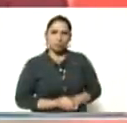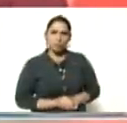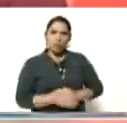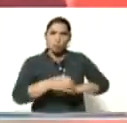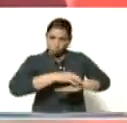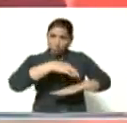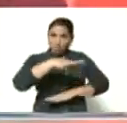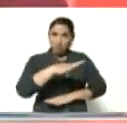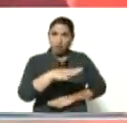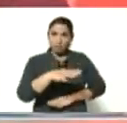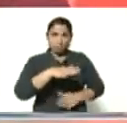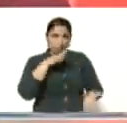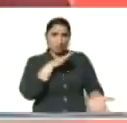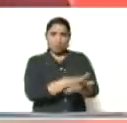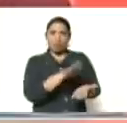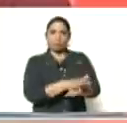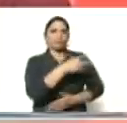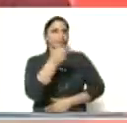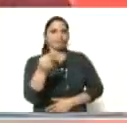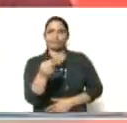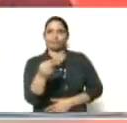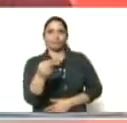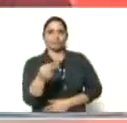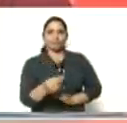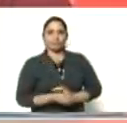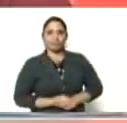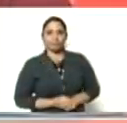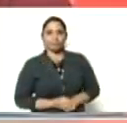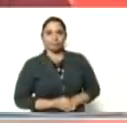tranquilos? No, nos van a dejar tranquilos.